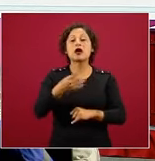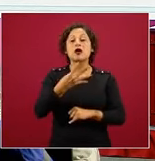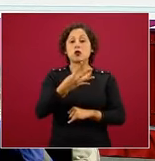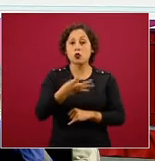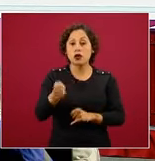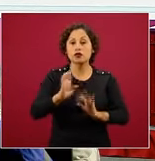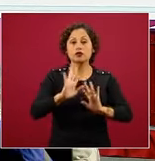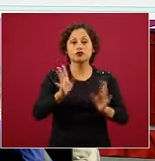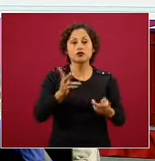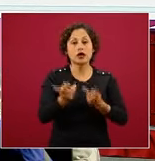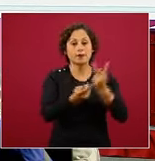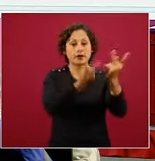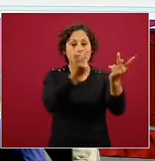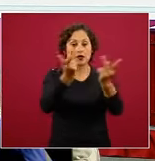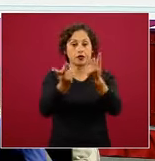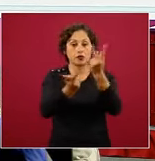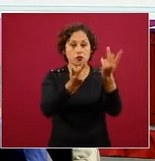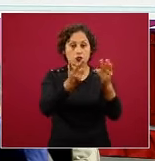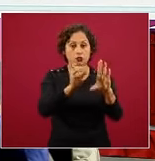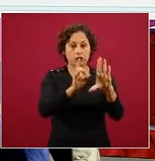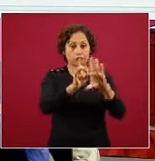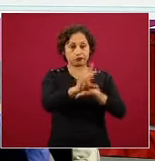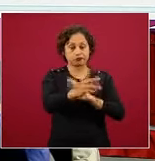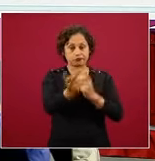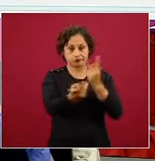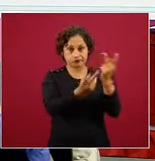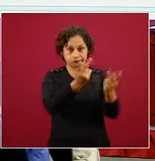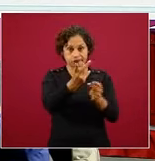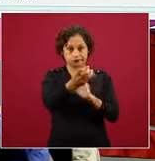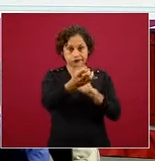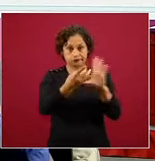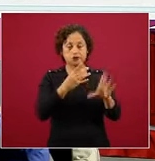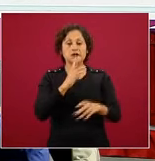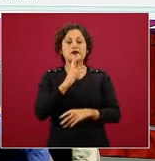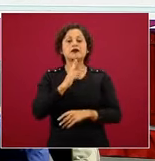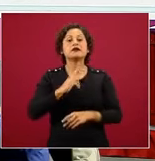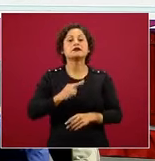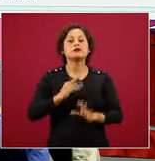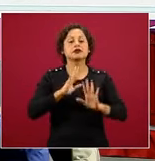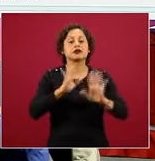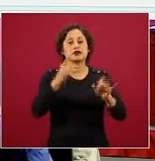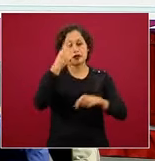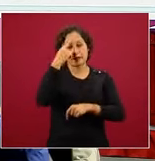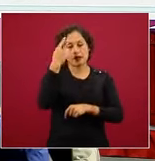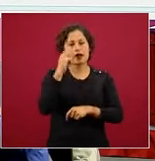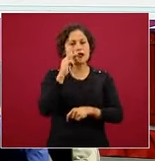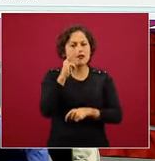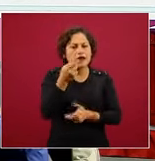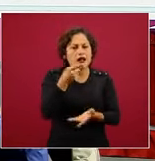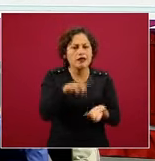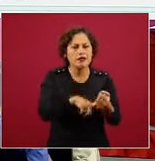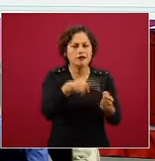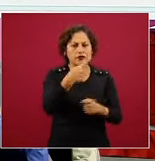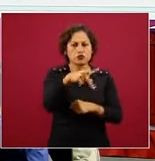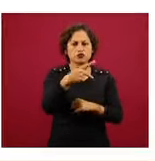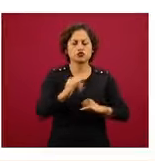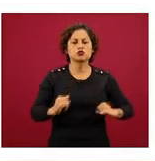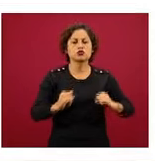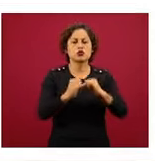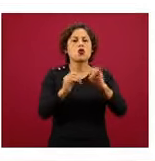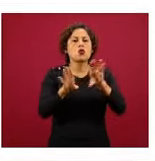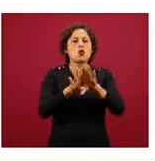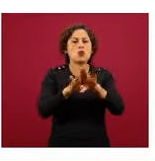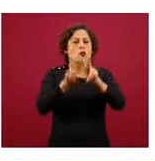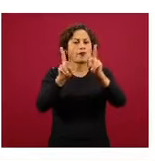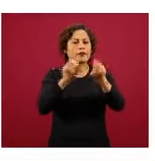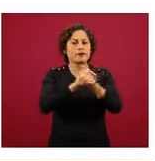encuestadas, respondieron a un cuestionario para evaluar su estado actual respecto a la situación de la pandemia.